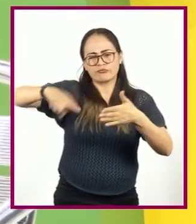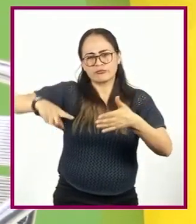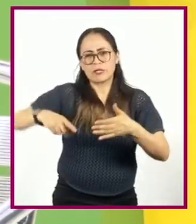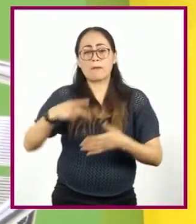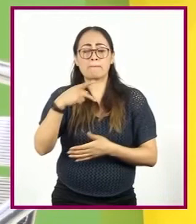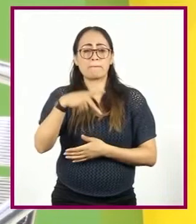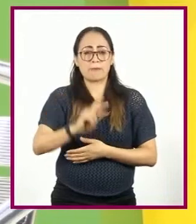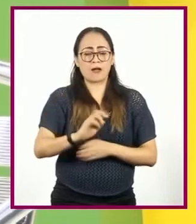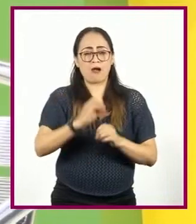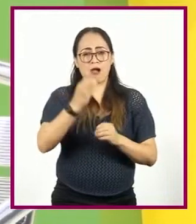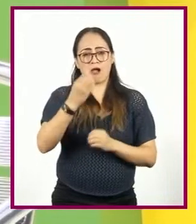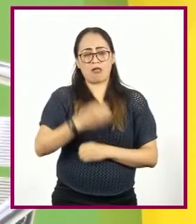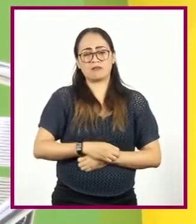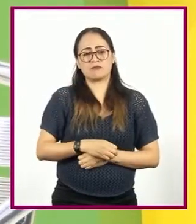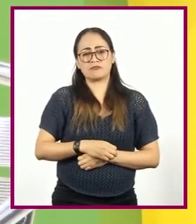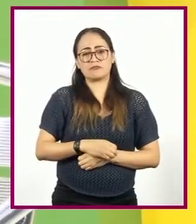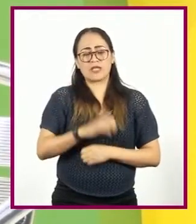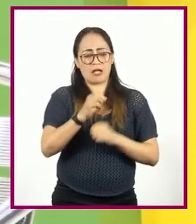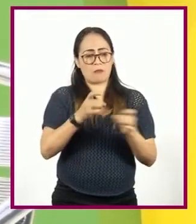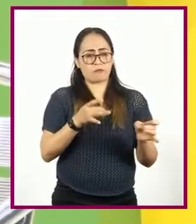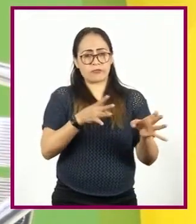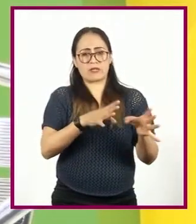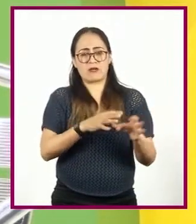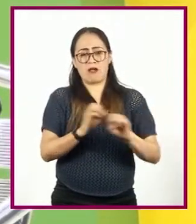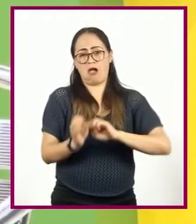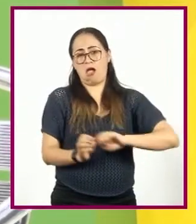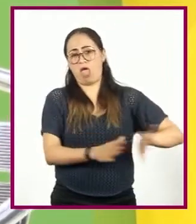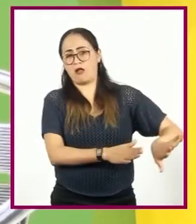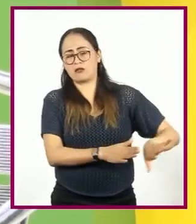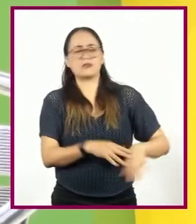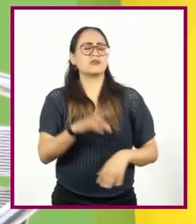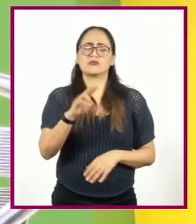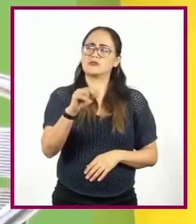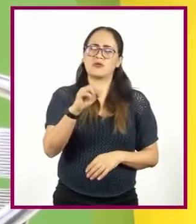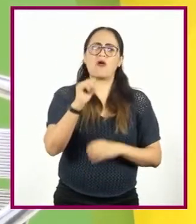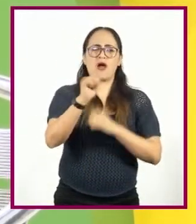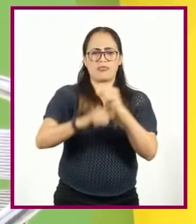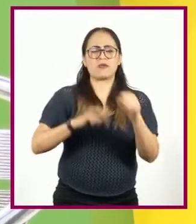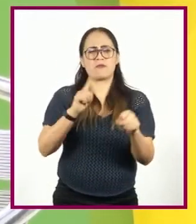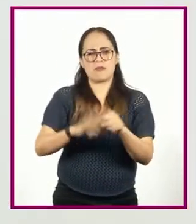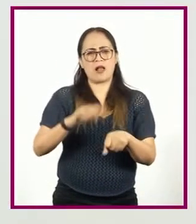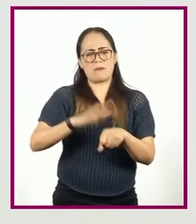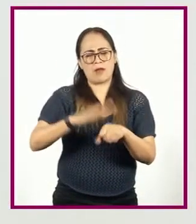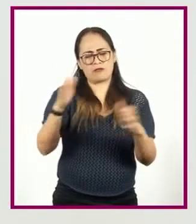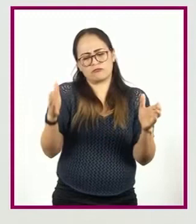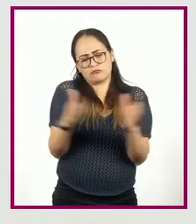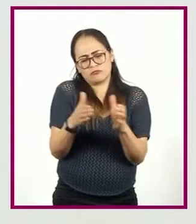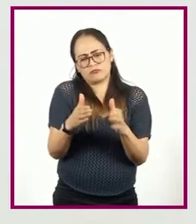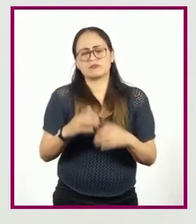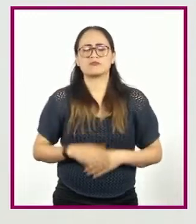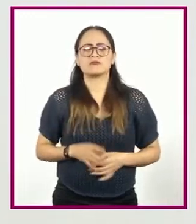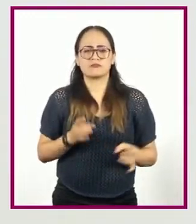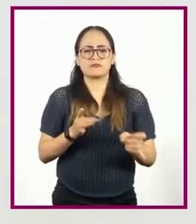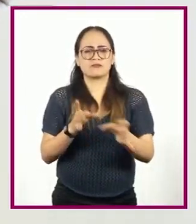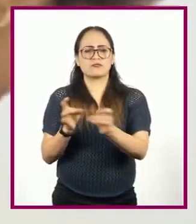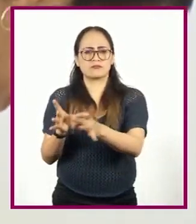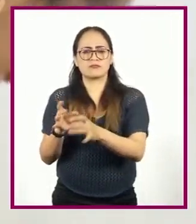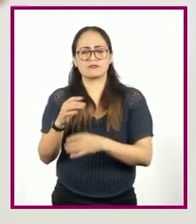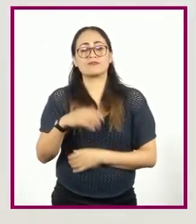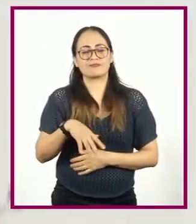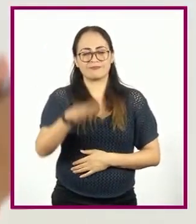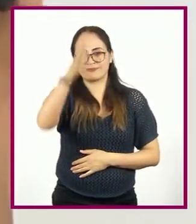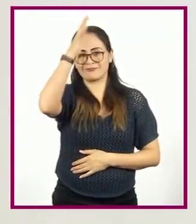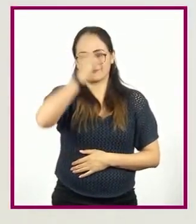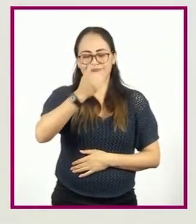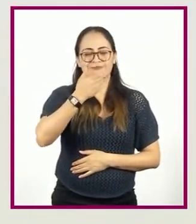no abandonaron por completo la caza. Tuvieron que capturar animales más pequeños. Correcto.